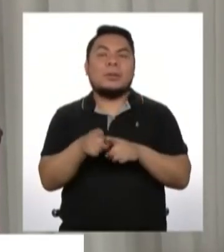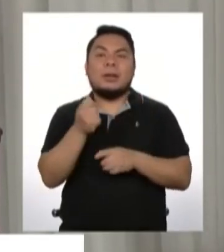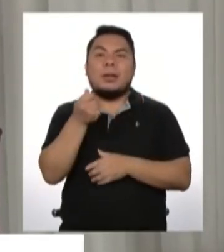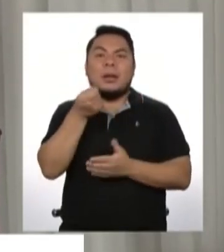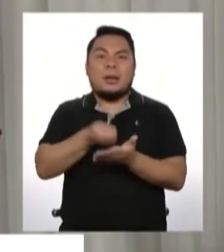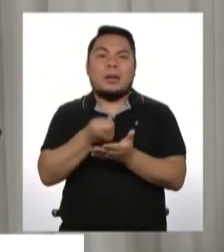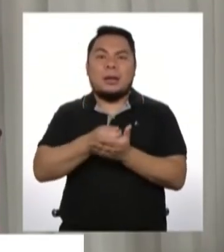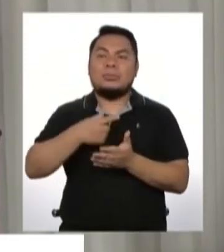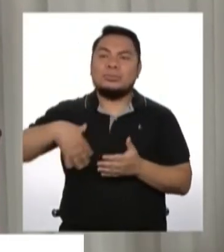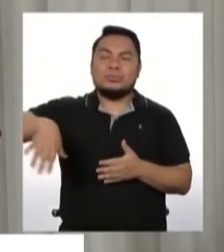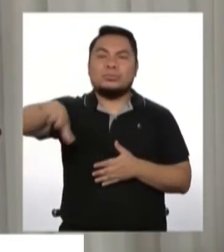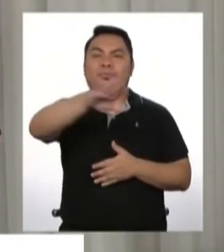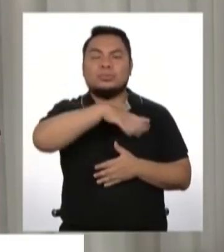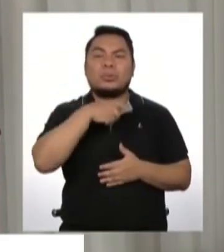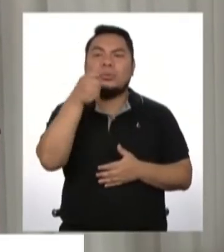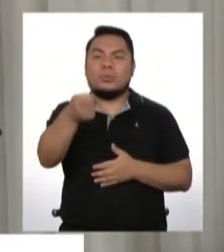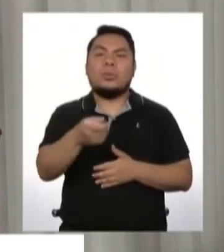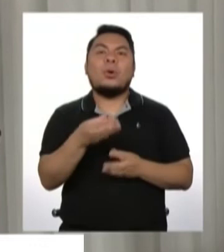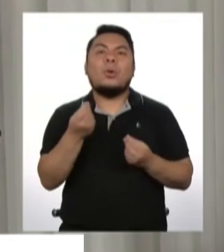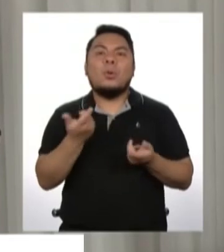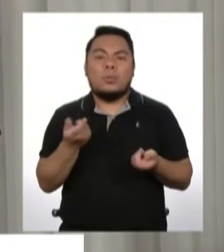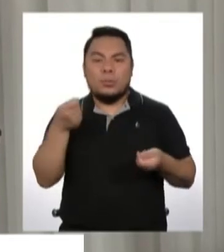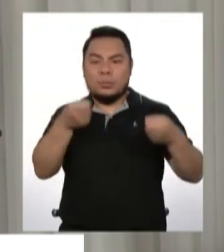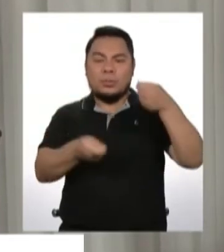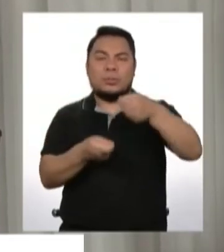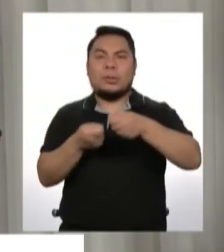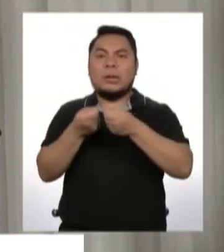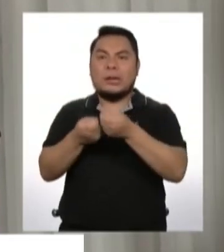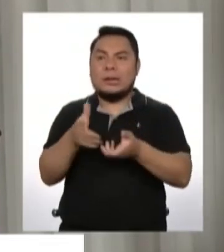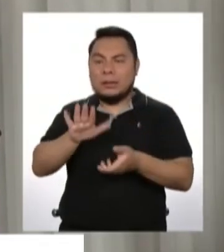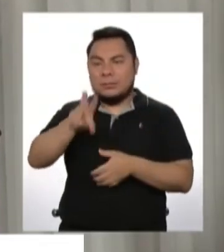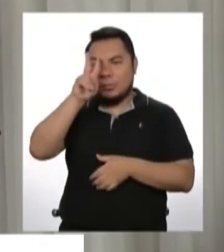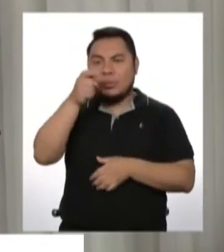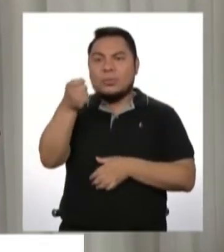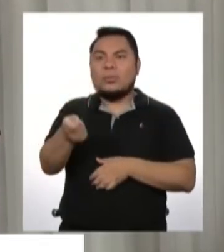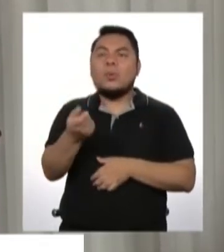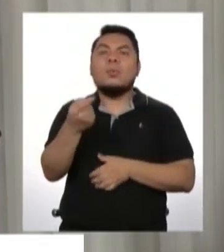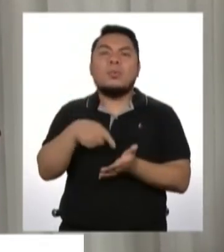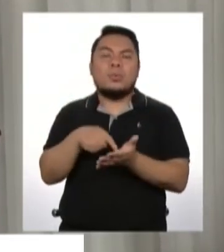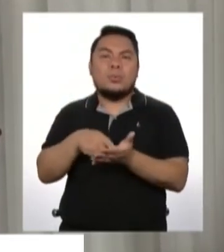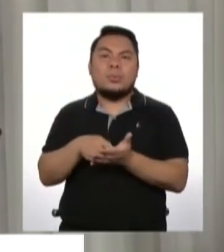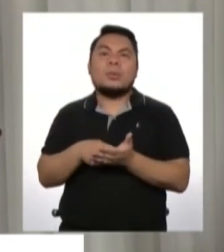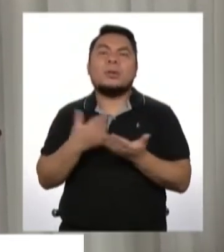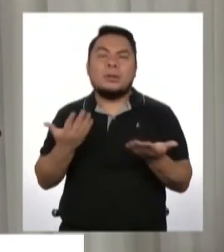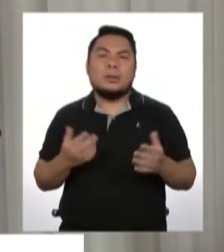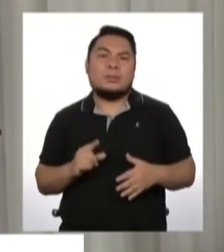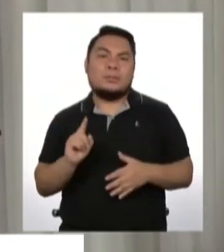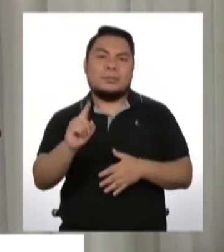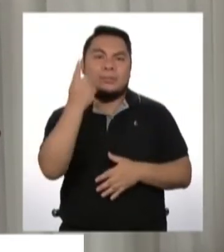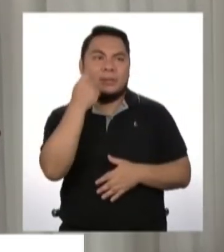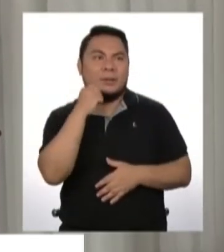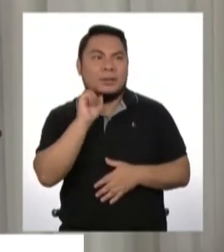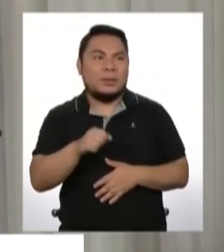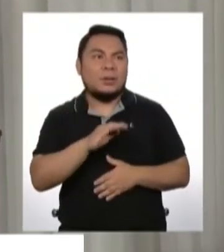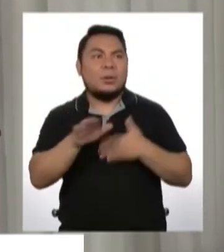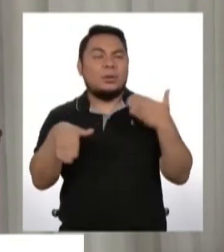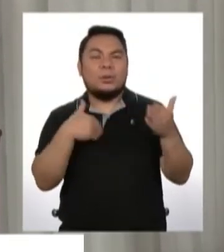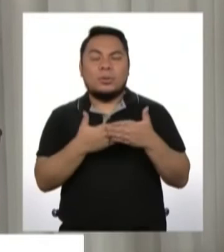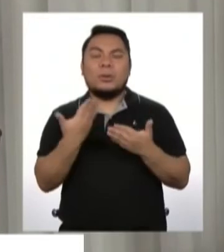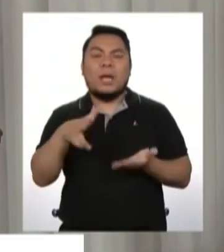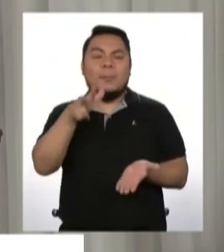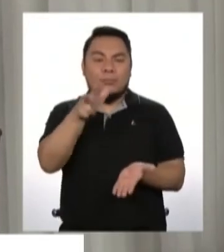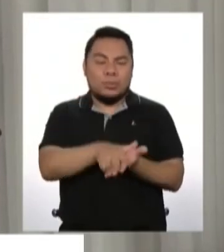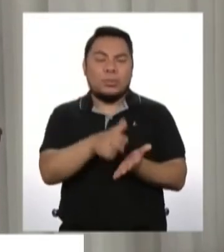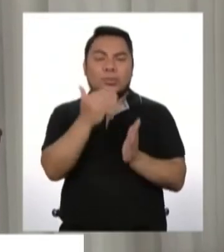público. ¿Cómo vamos a financiar este gasto público? Primero, con reasignaciones presupuestales. En la medida que vamos